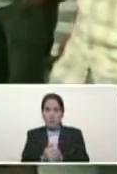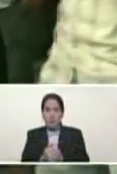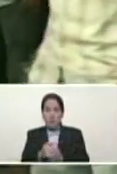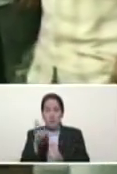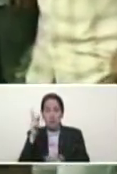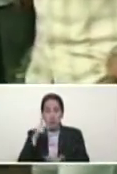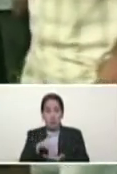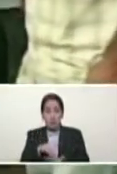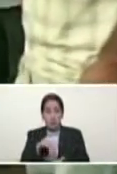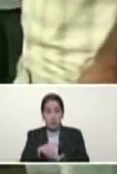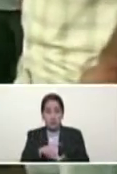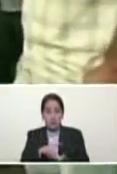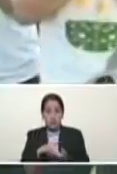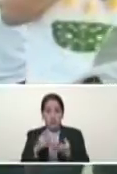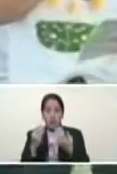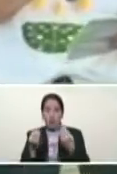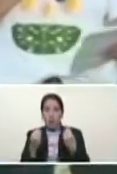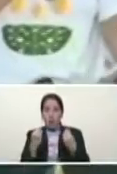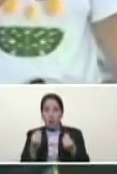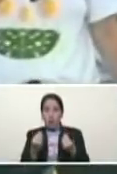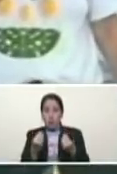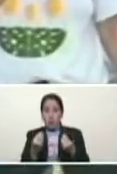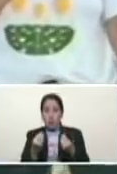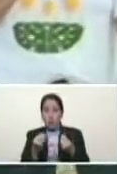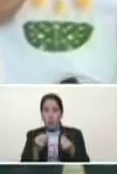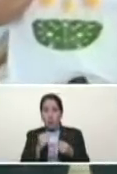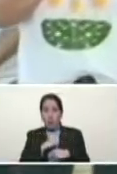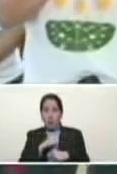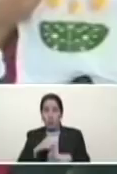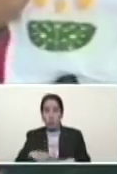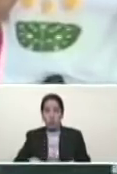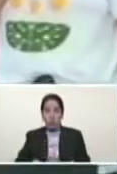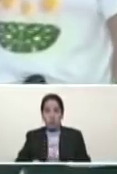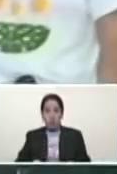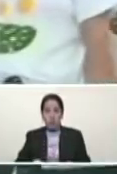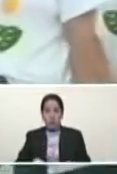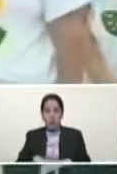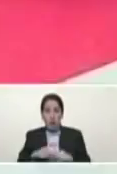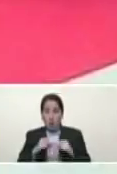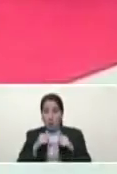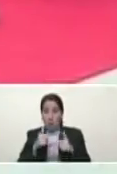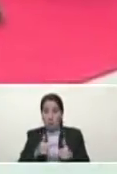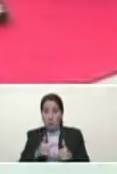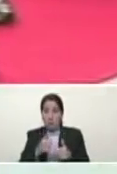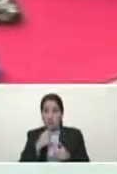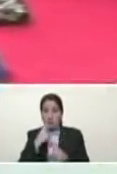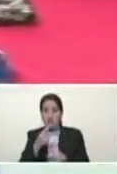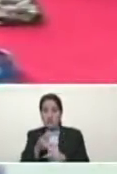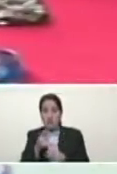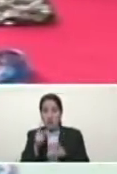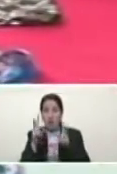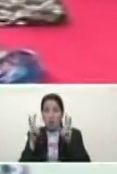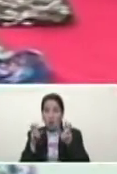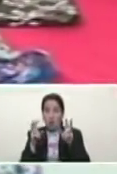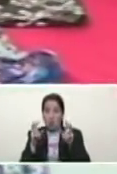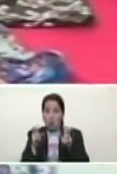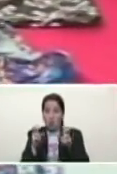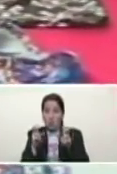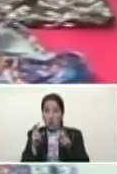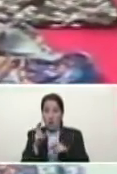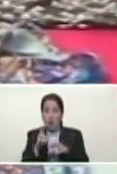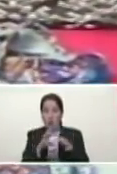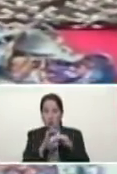aquí en el estado portuguesa dándole inicio al programa de UTICEP, la Unidad Técnica